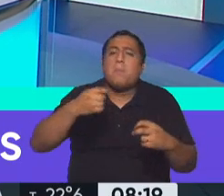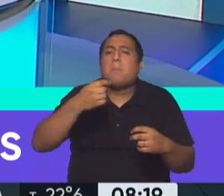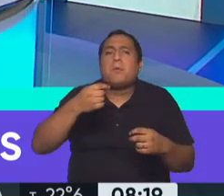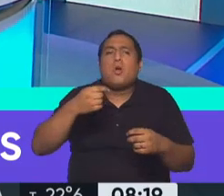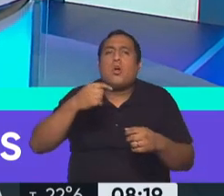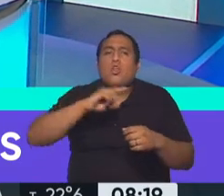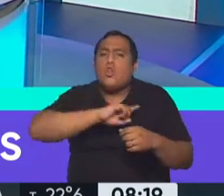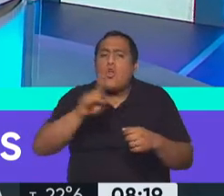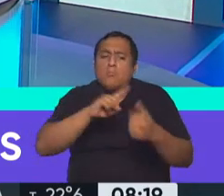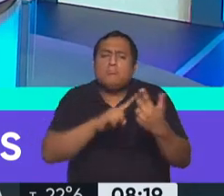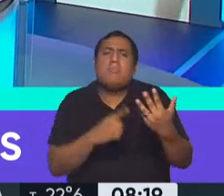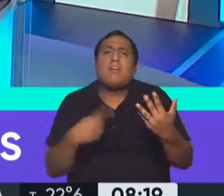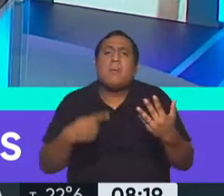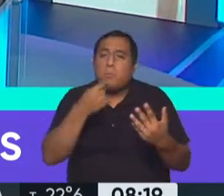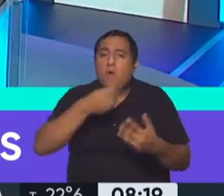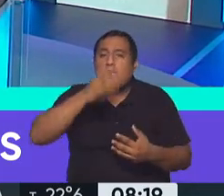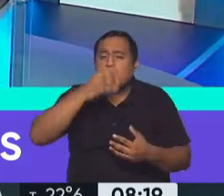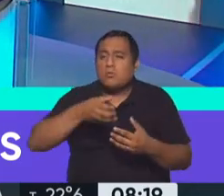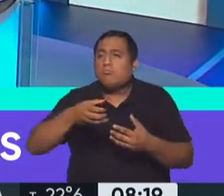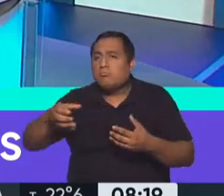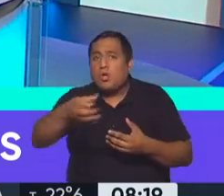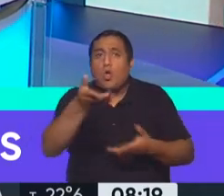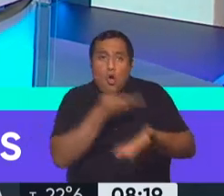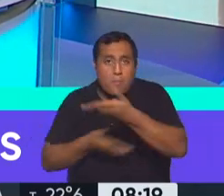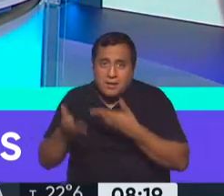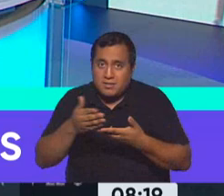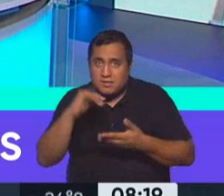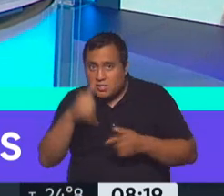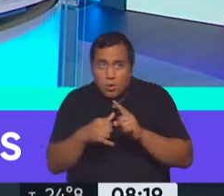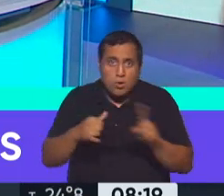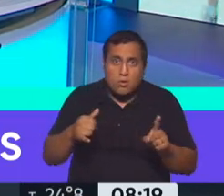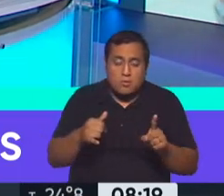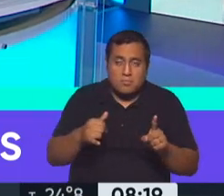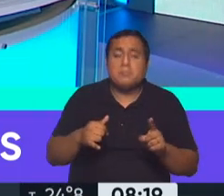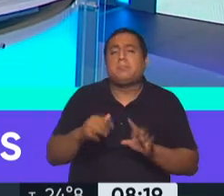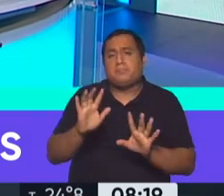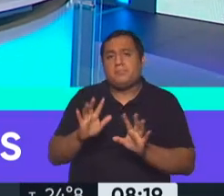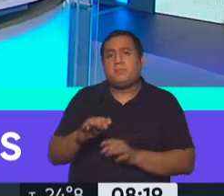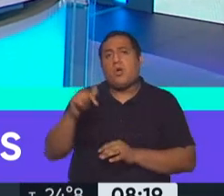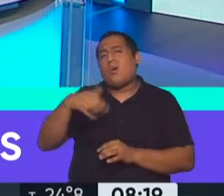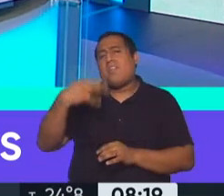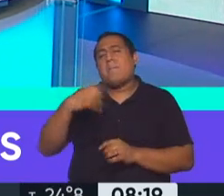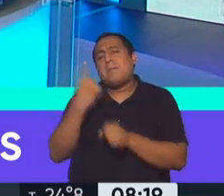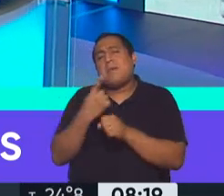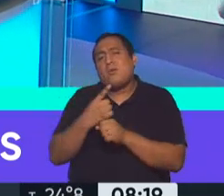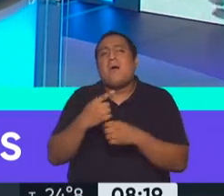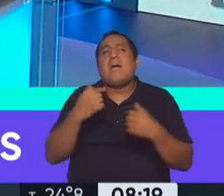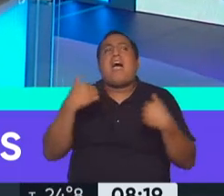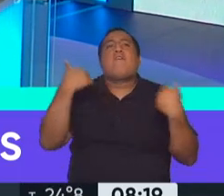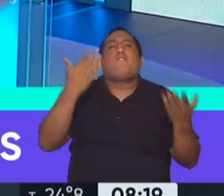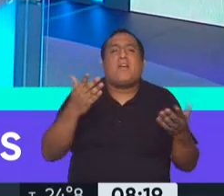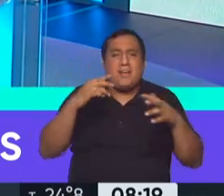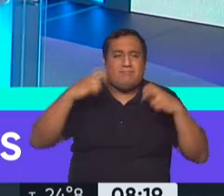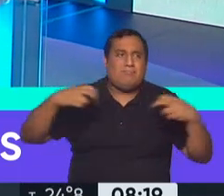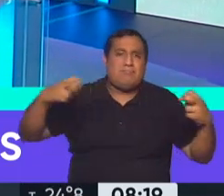puede o todavía no se puede un desafío para todos hoy tenemos que tratar de estar al aire libre en primer lugar no